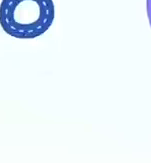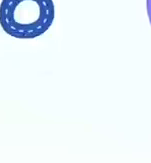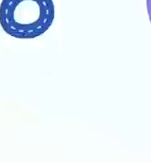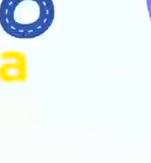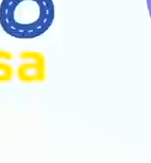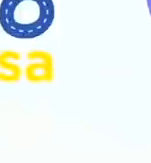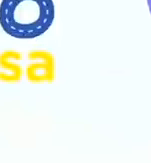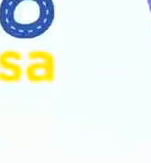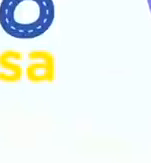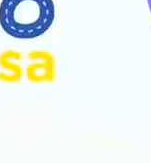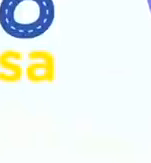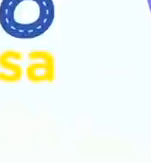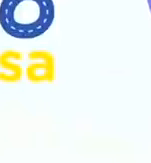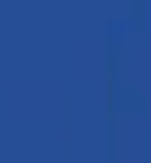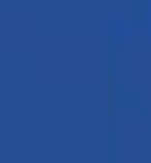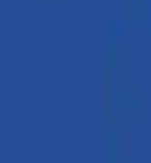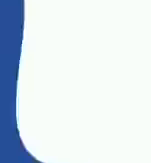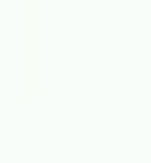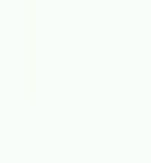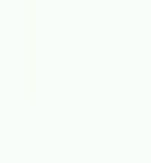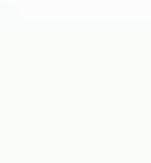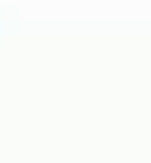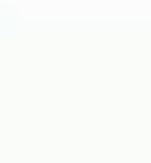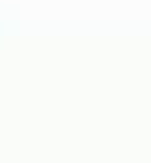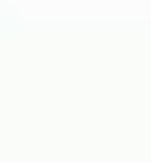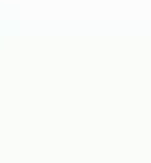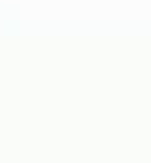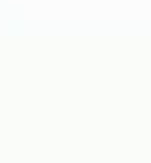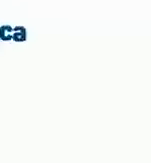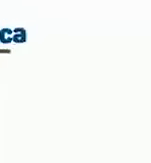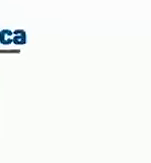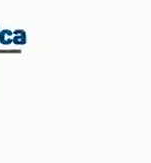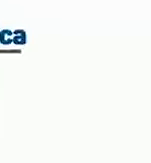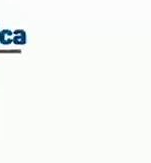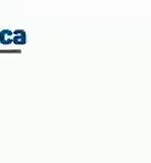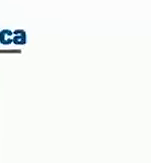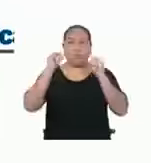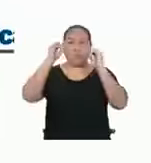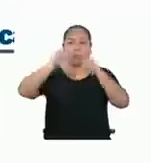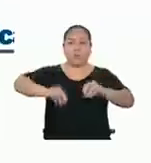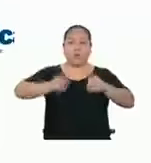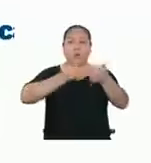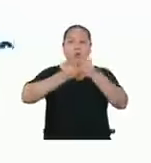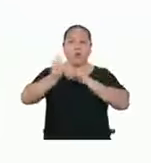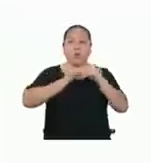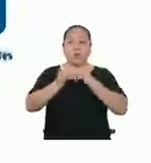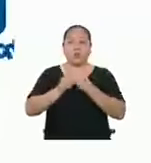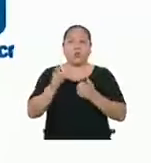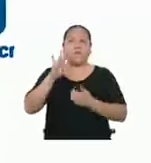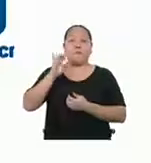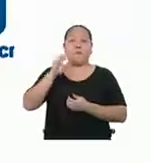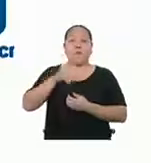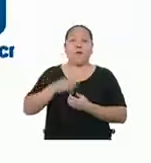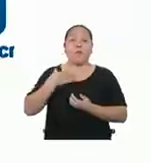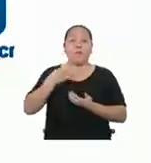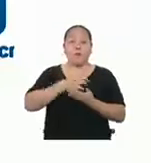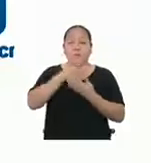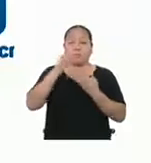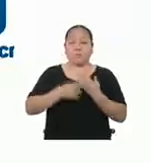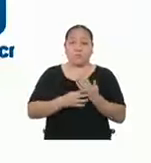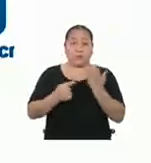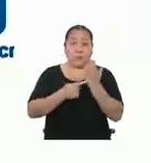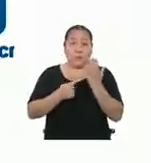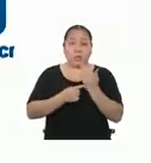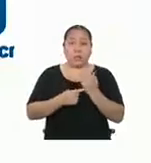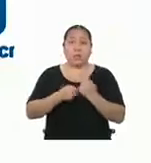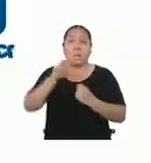Aprendo en casa Ya lanzamos el concurso Beca Mi Vocación Técnica Son mil becas para